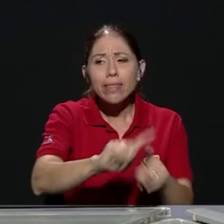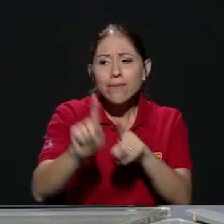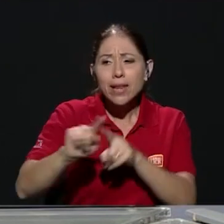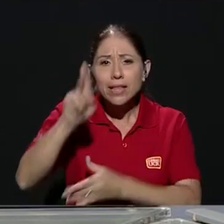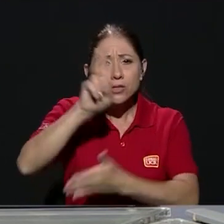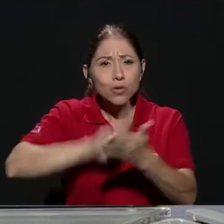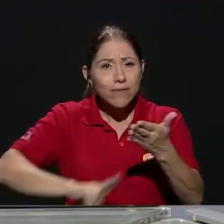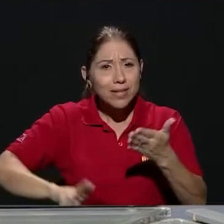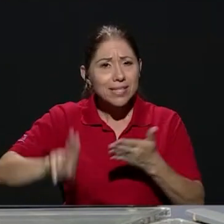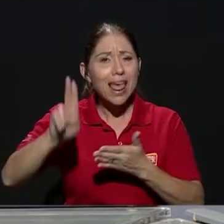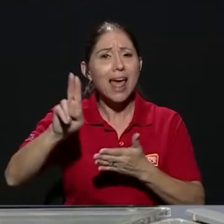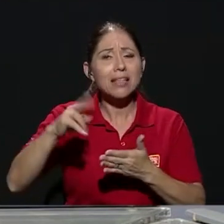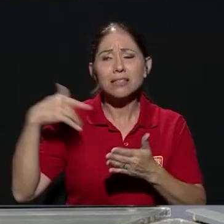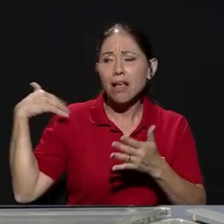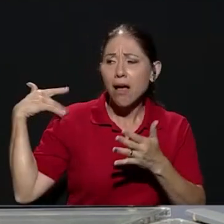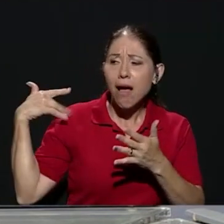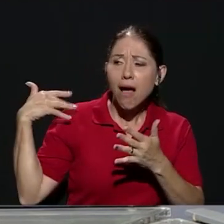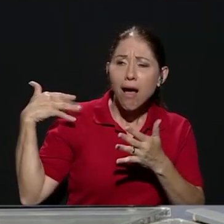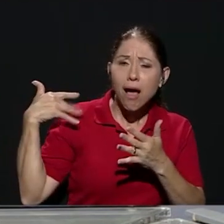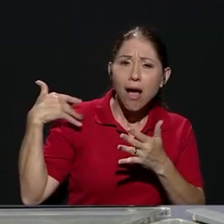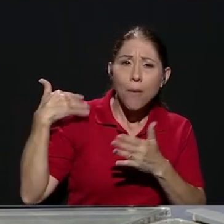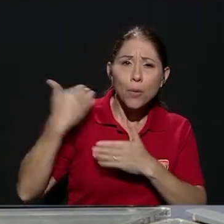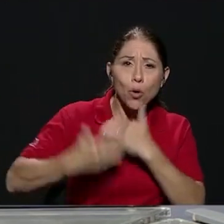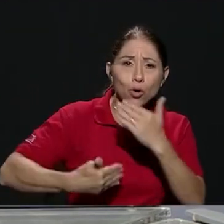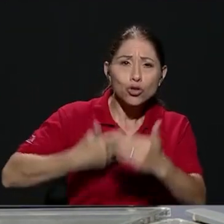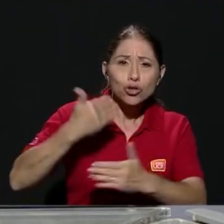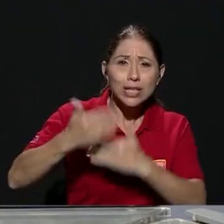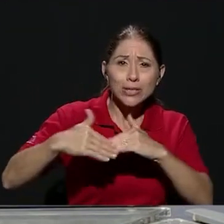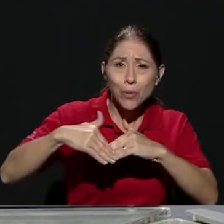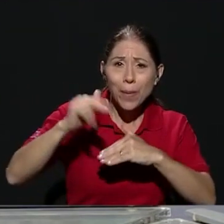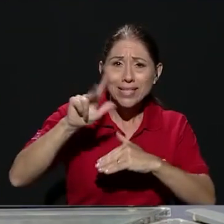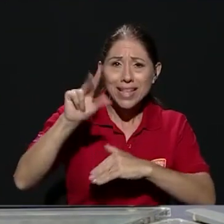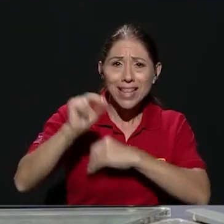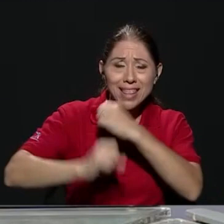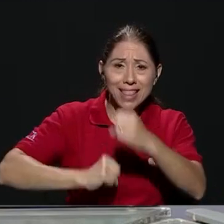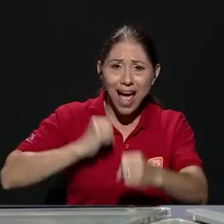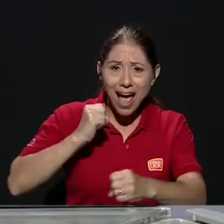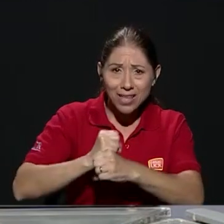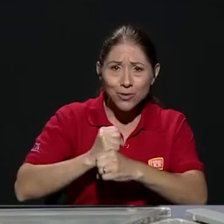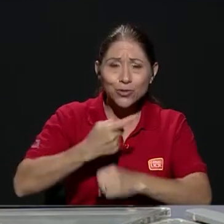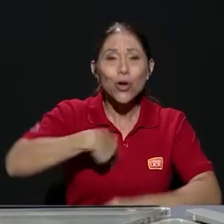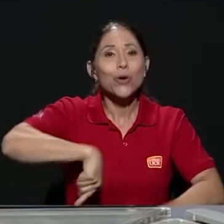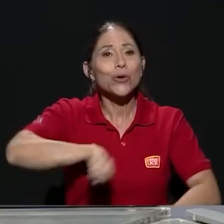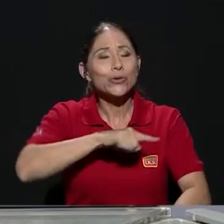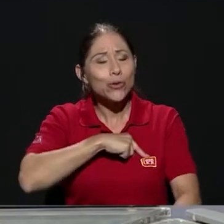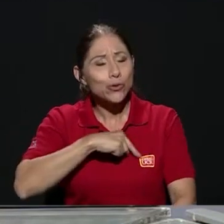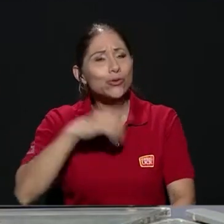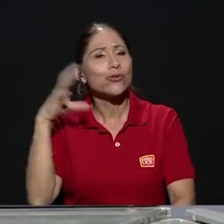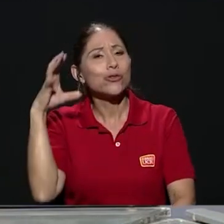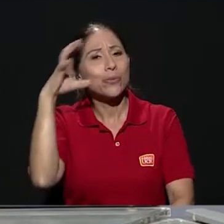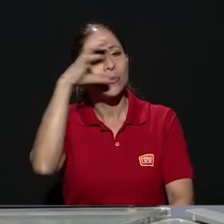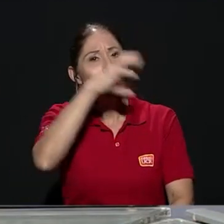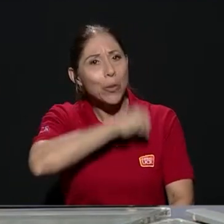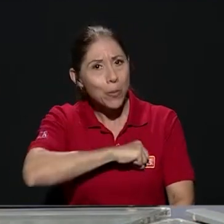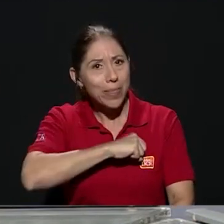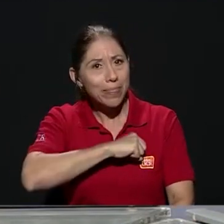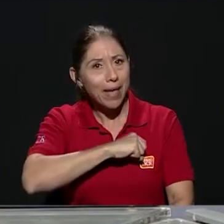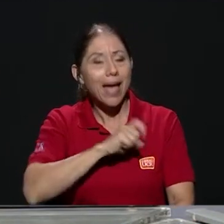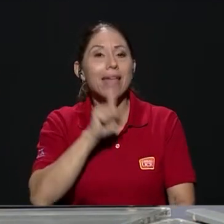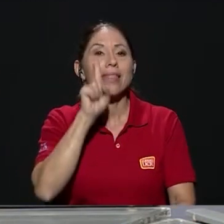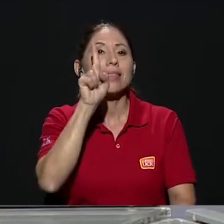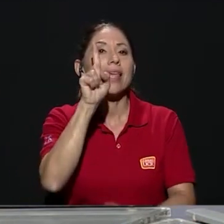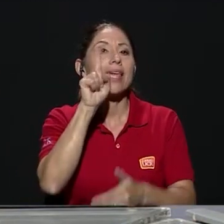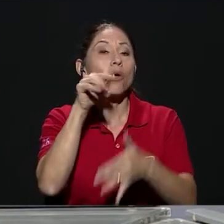en el caminar de todo este proceso, un poco más de 30 años de hacer este trabajo, de que para traer un